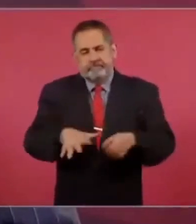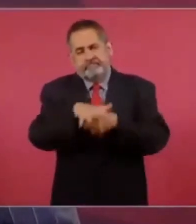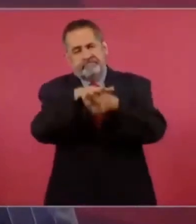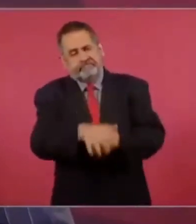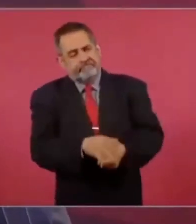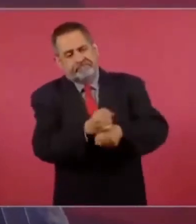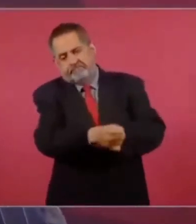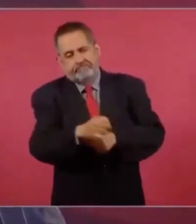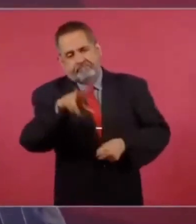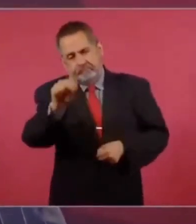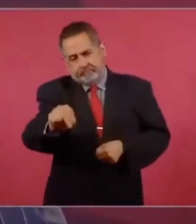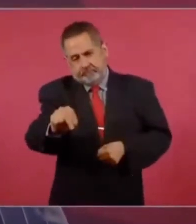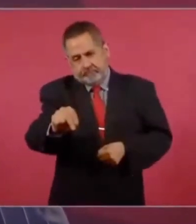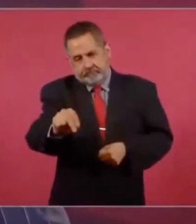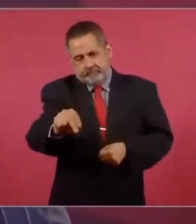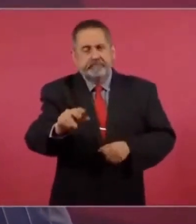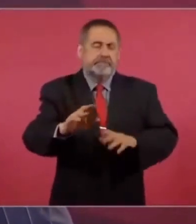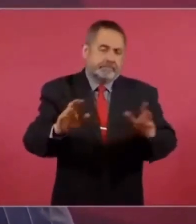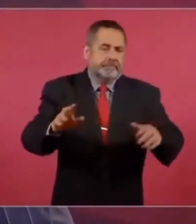Entonces, ayer